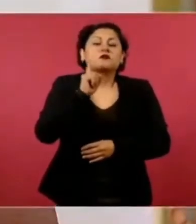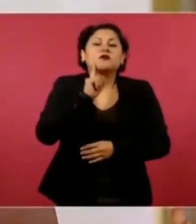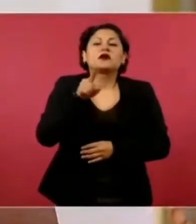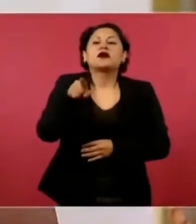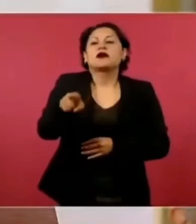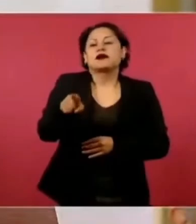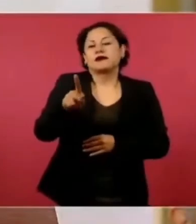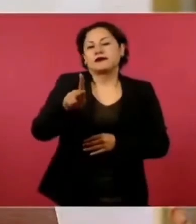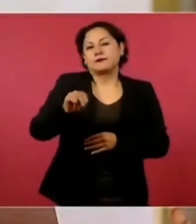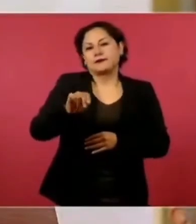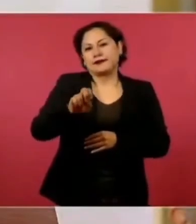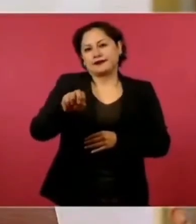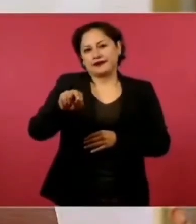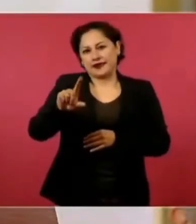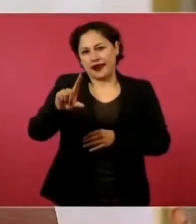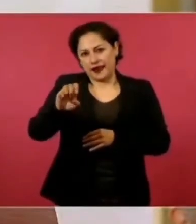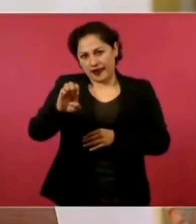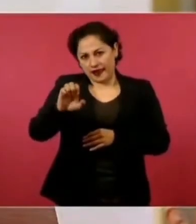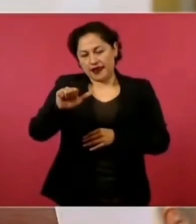Pinilei,